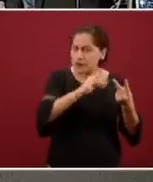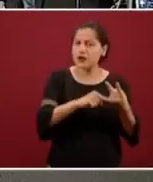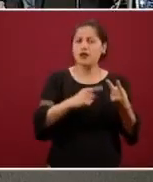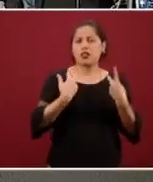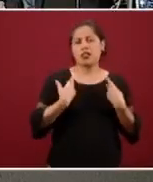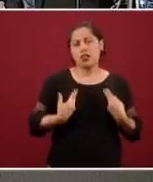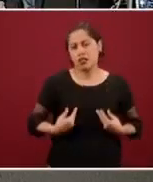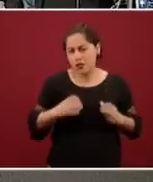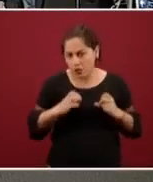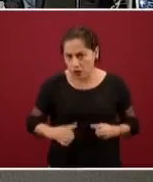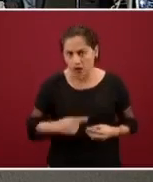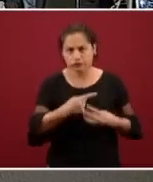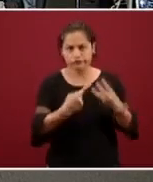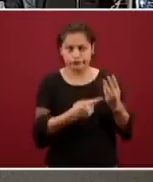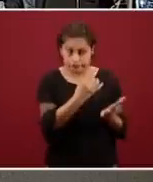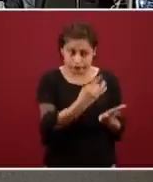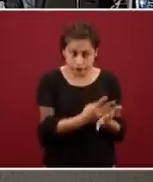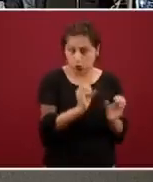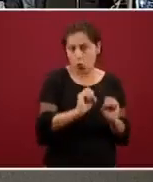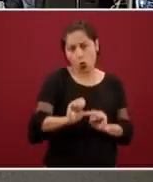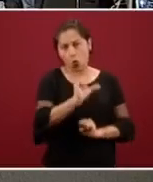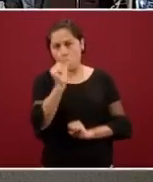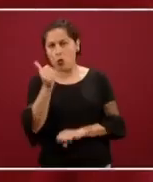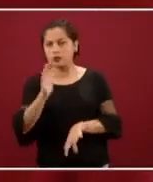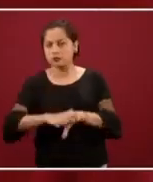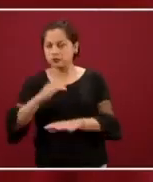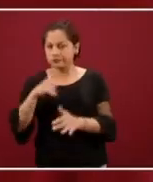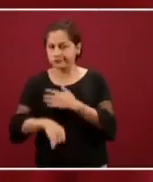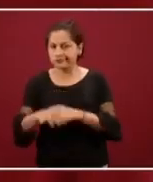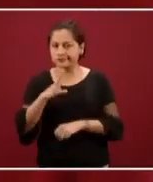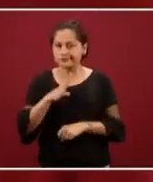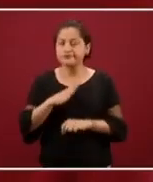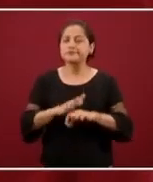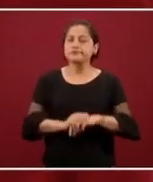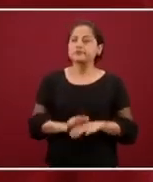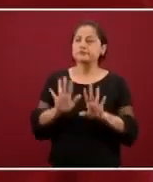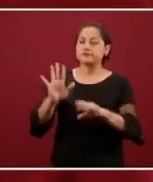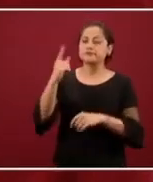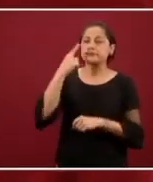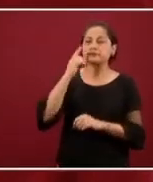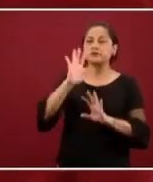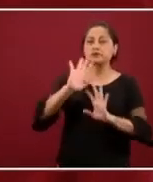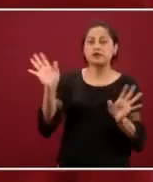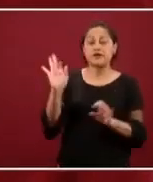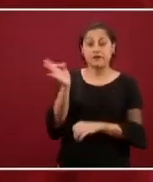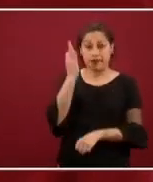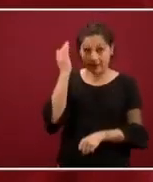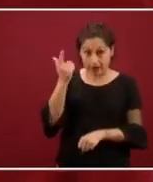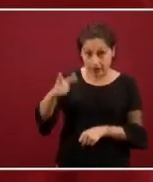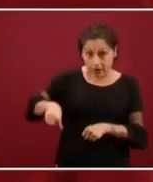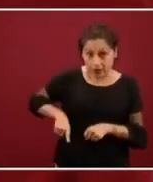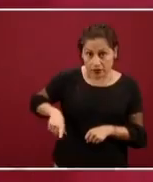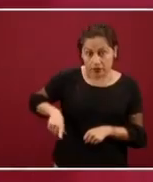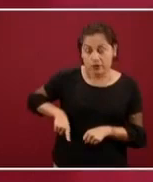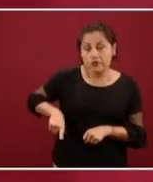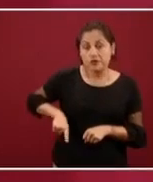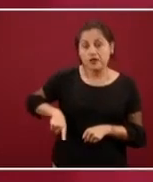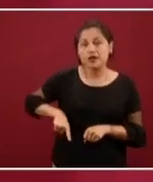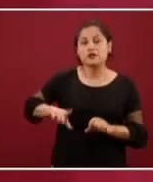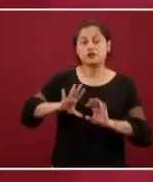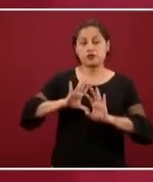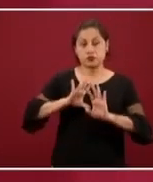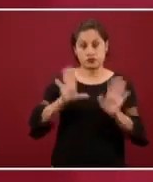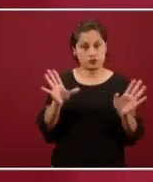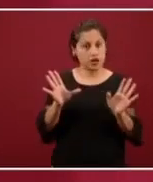Mire, quisiera comenzar sobre las actividades de la Administración Pública Federal. Al igual que de cualquier